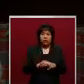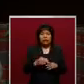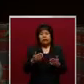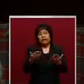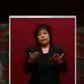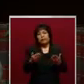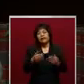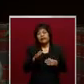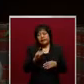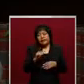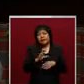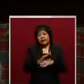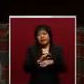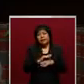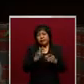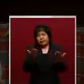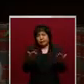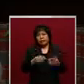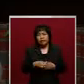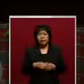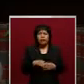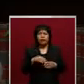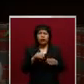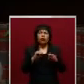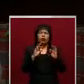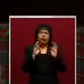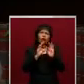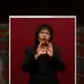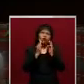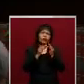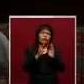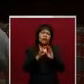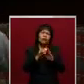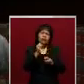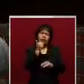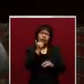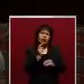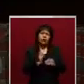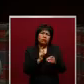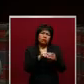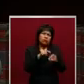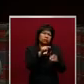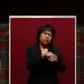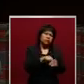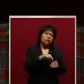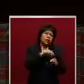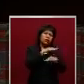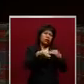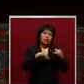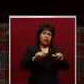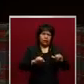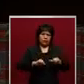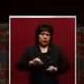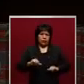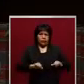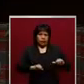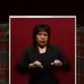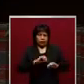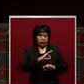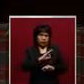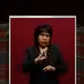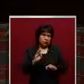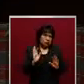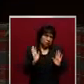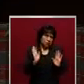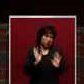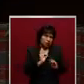muy flexibles en la forma en que el alumno puede acceder a las actividades. Repito, puede ser a